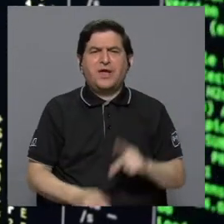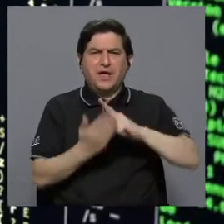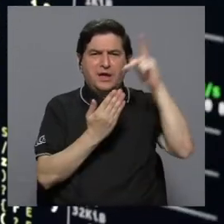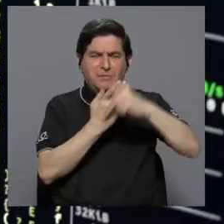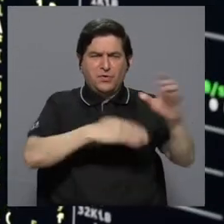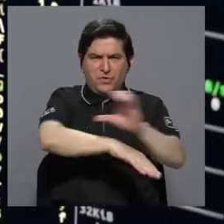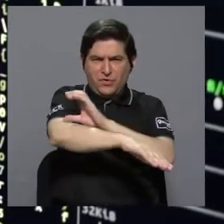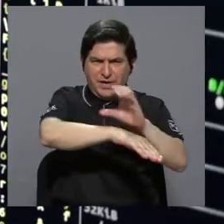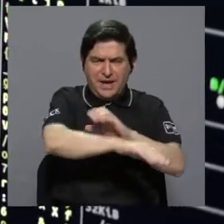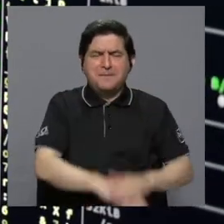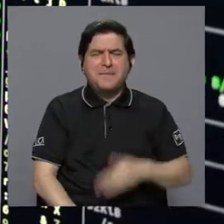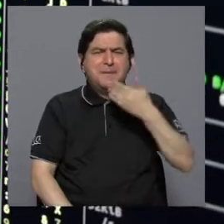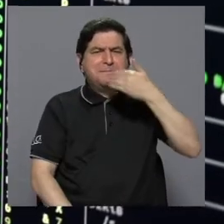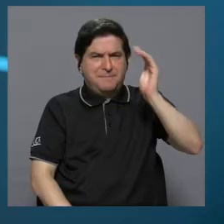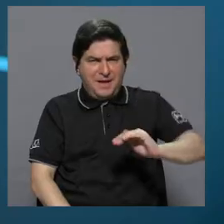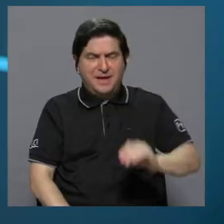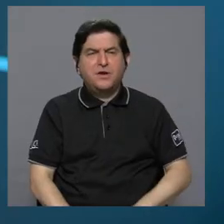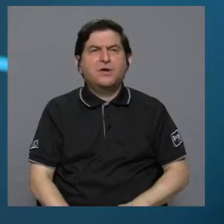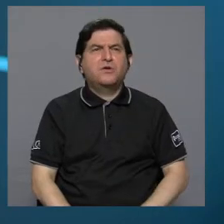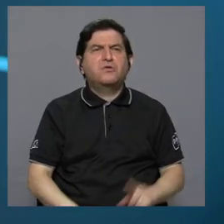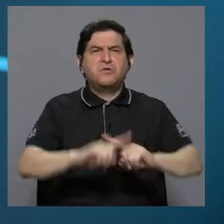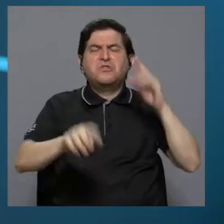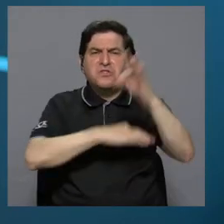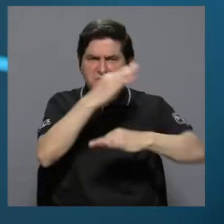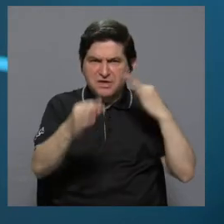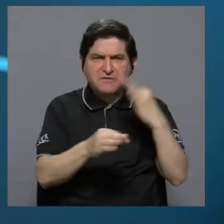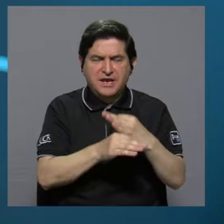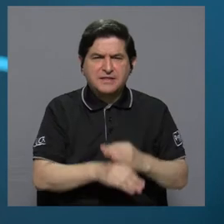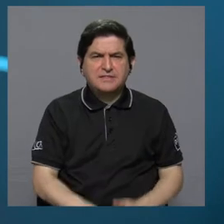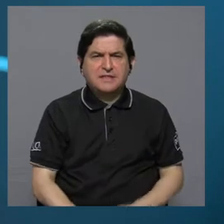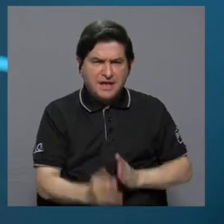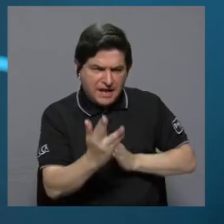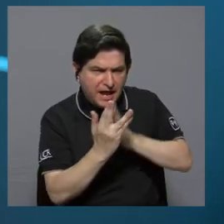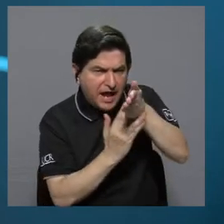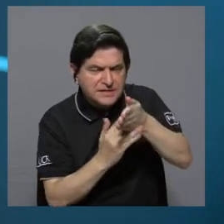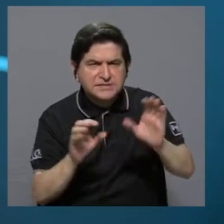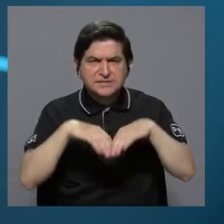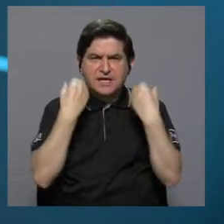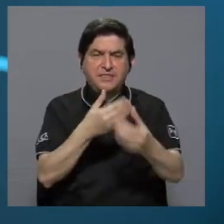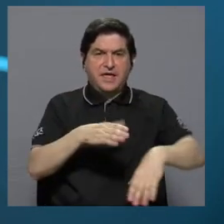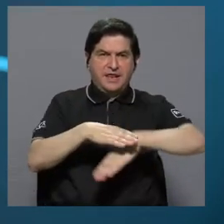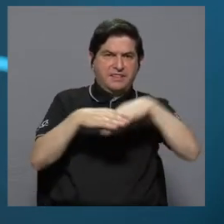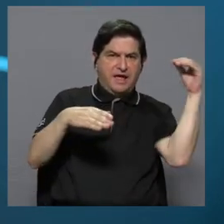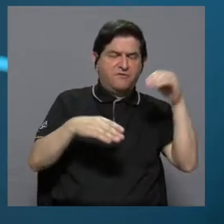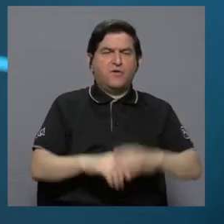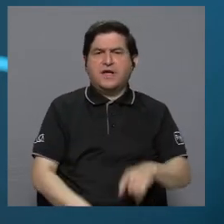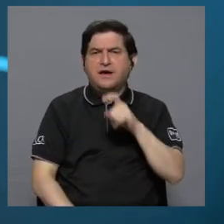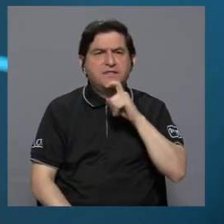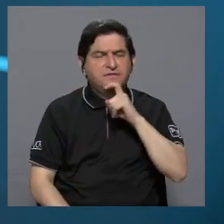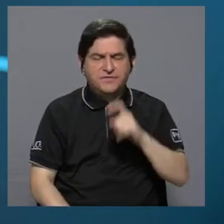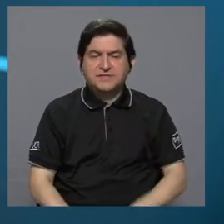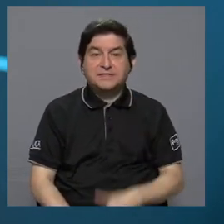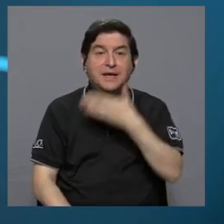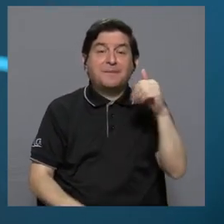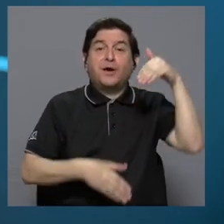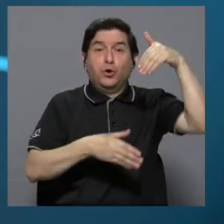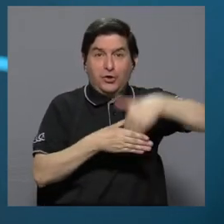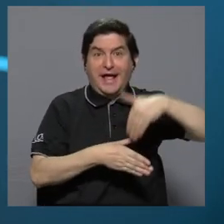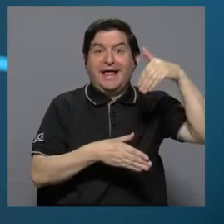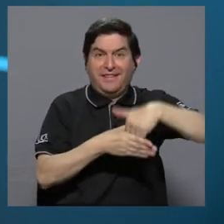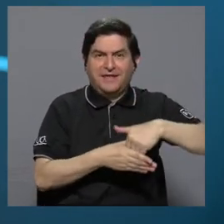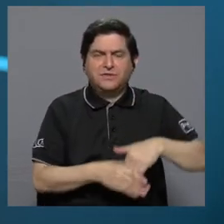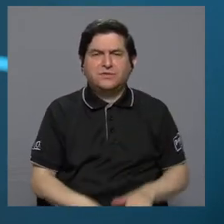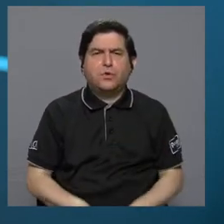le llama malware y hay diferentes tipos. Normalmente penetrar una organización desde afuera es muy difícil de una red, es mejor desde adentro.